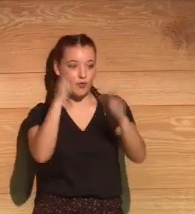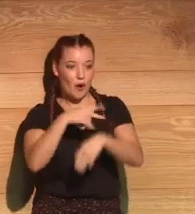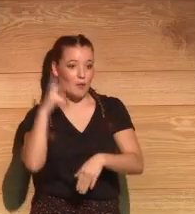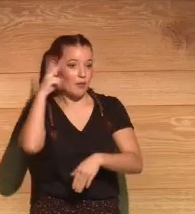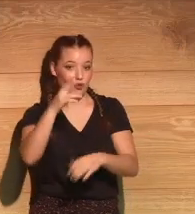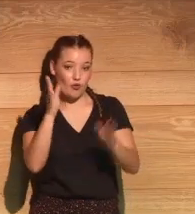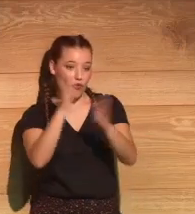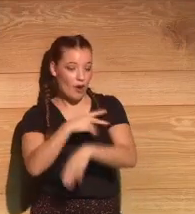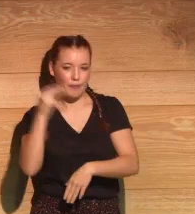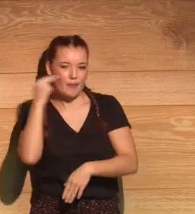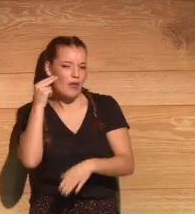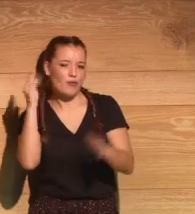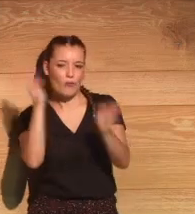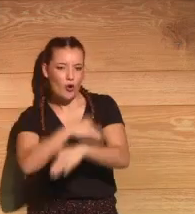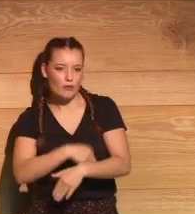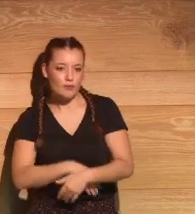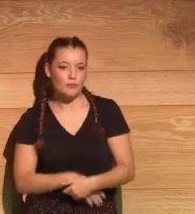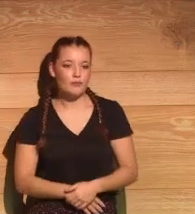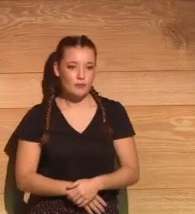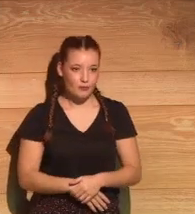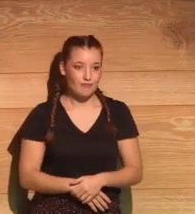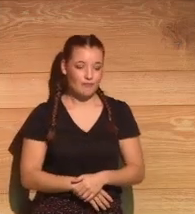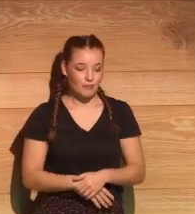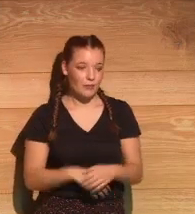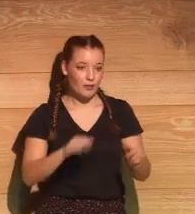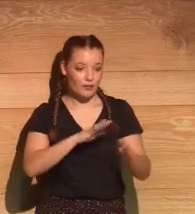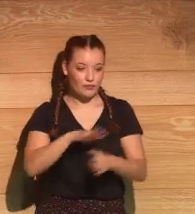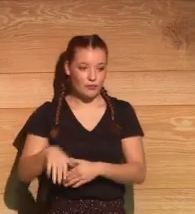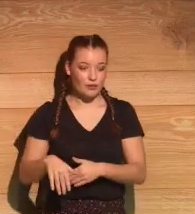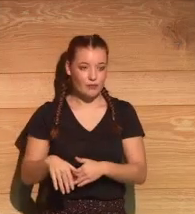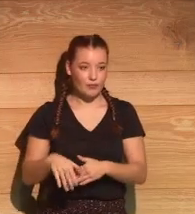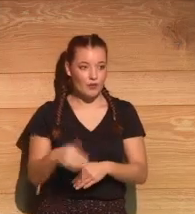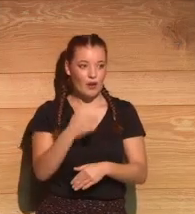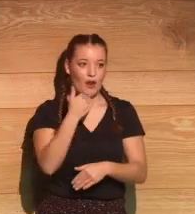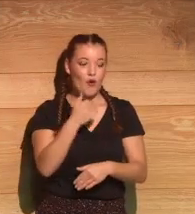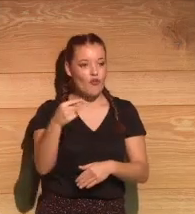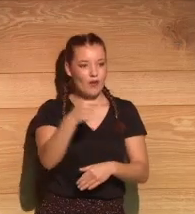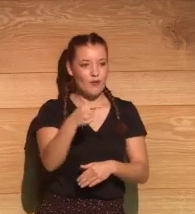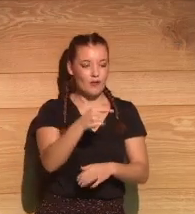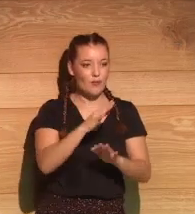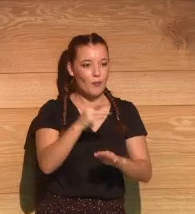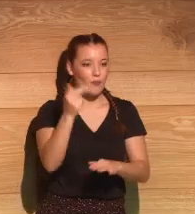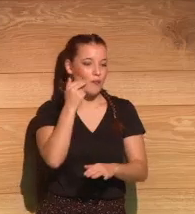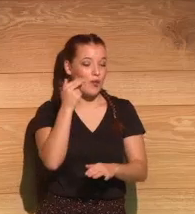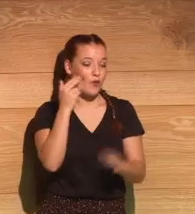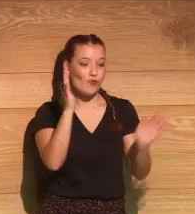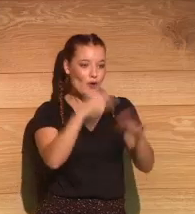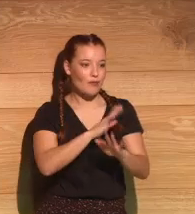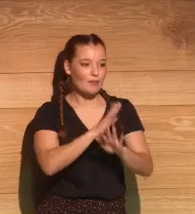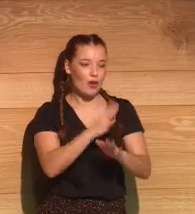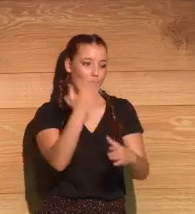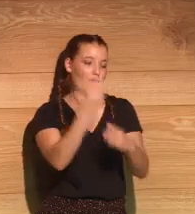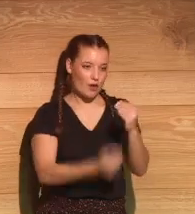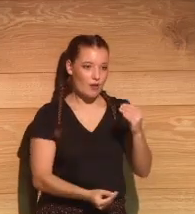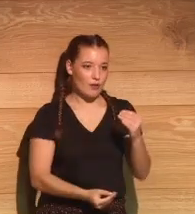sin miedo, ¿no? Como definición negativa que termina siendo afirmativa por medio de la ausencia de miedo, pero era totalmente fallida. Yo